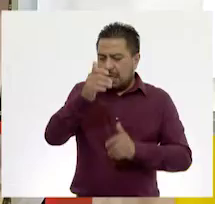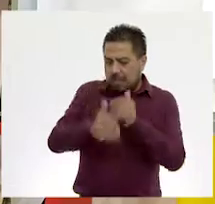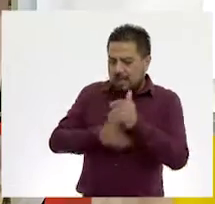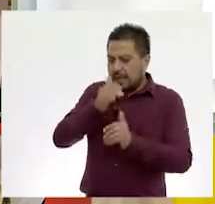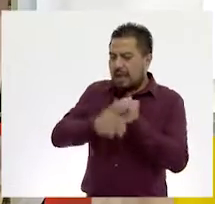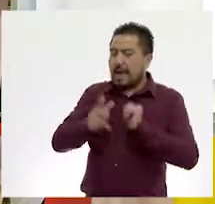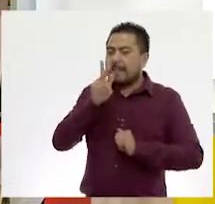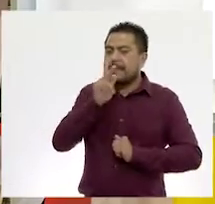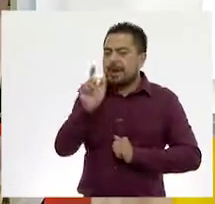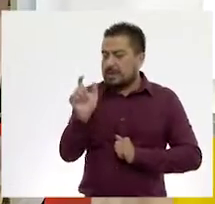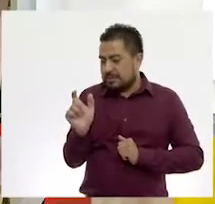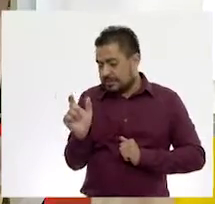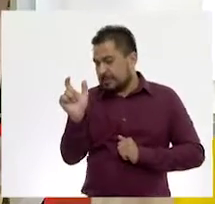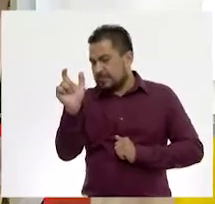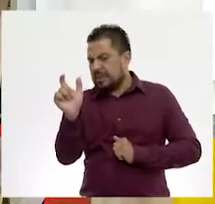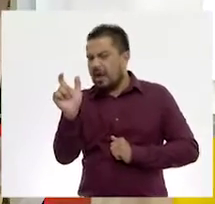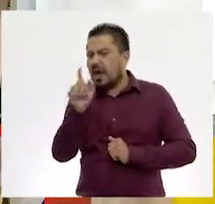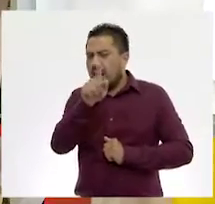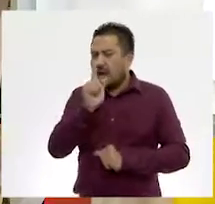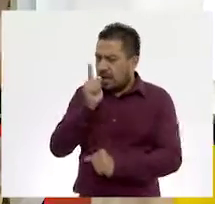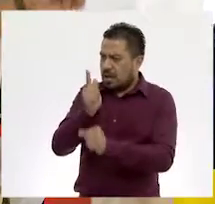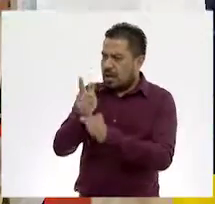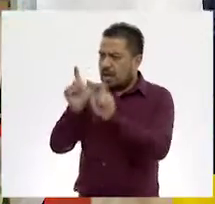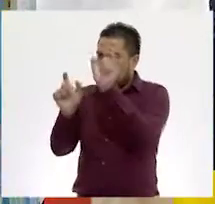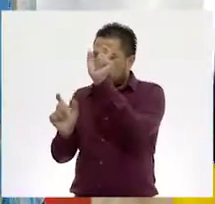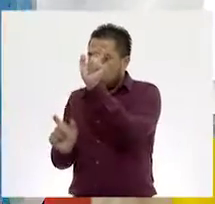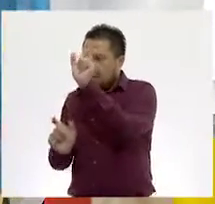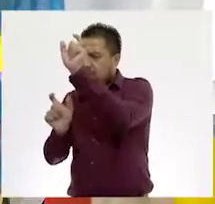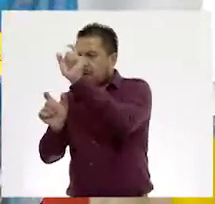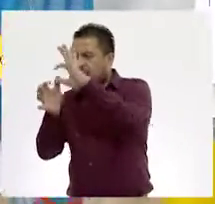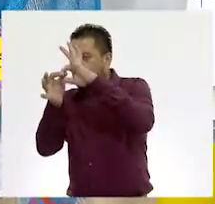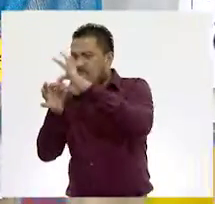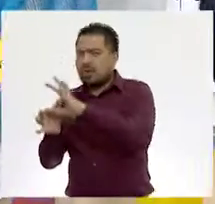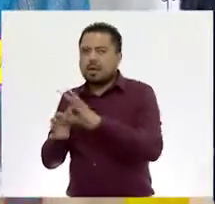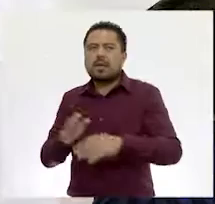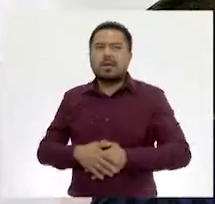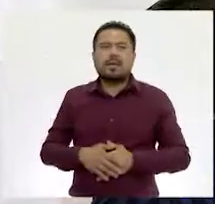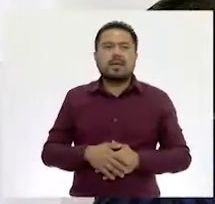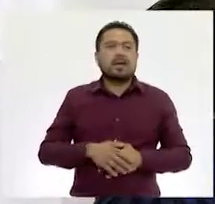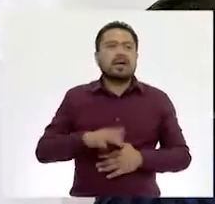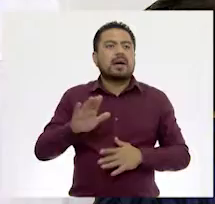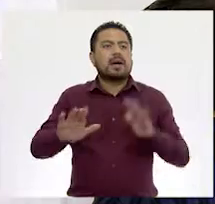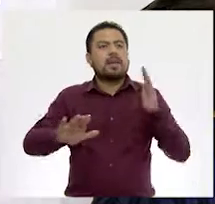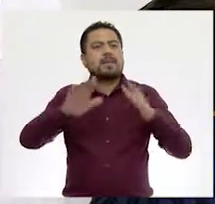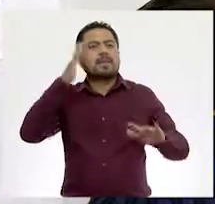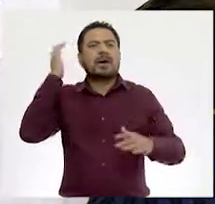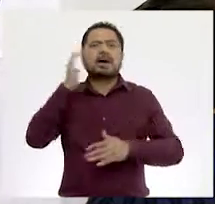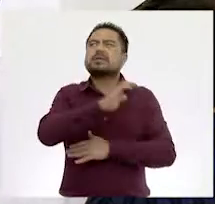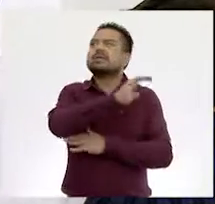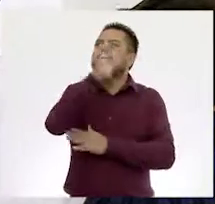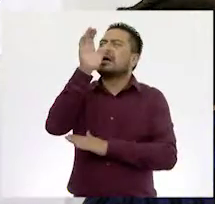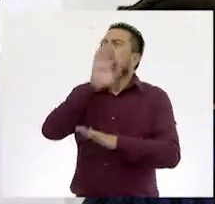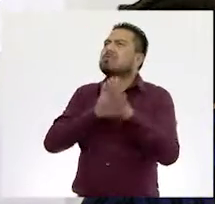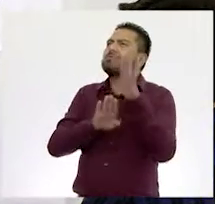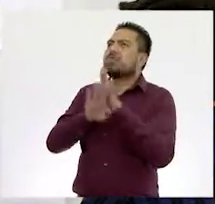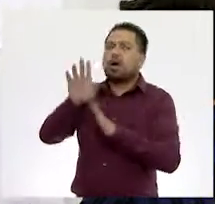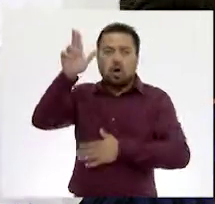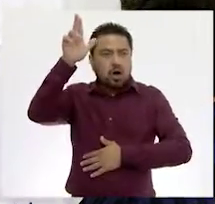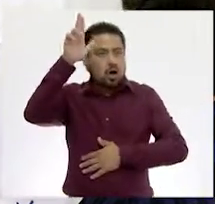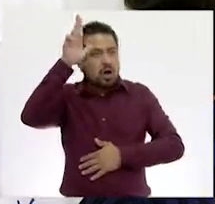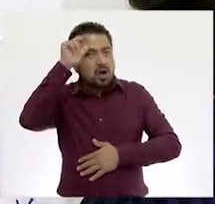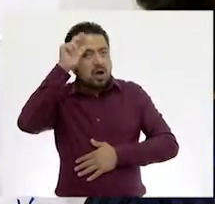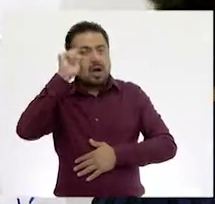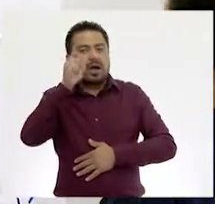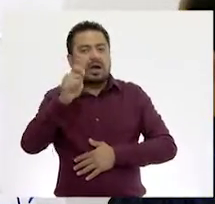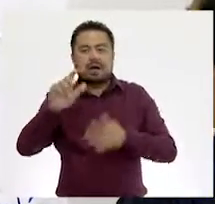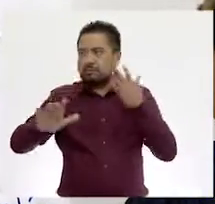terminaciones y vamos a identificar las rimas. Veloz el cielo traspasa, el conejo que